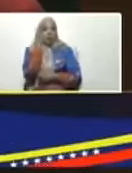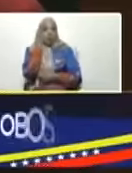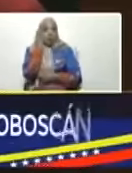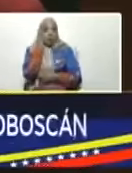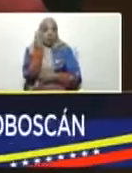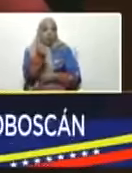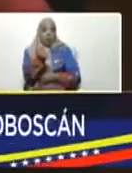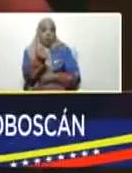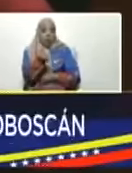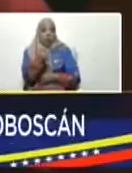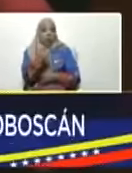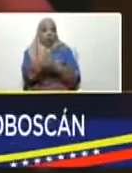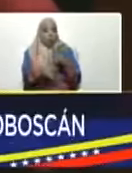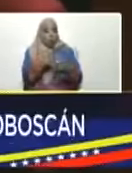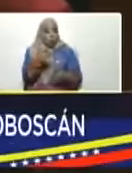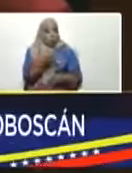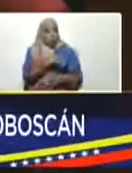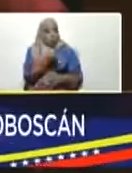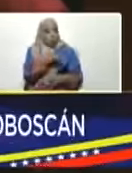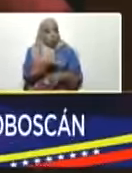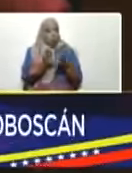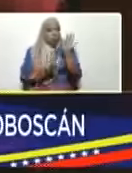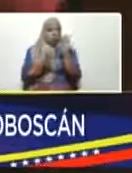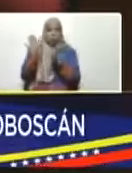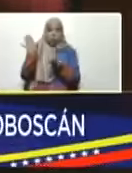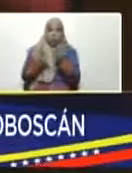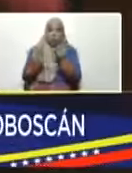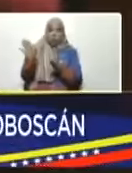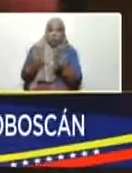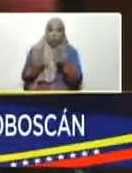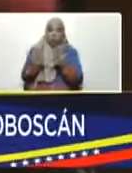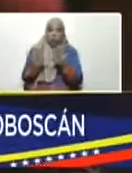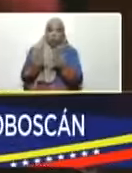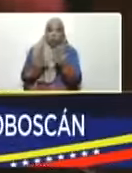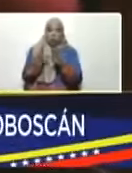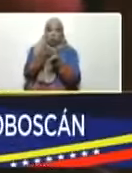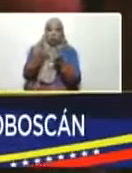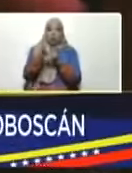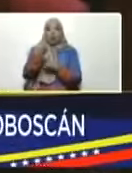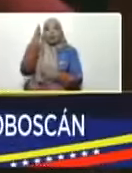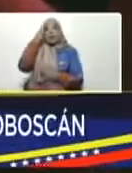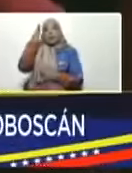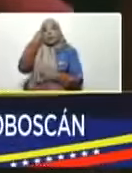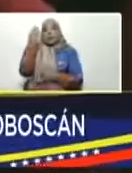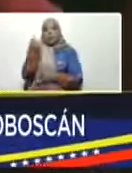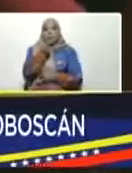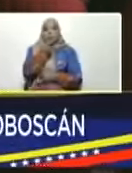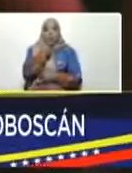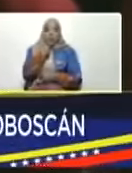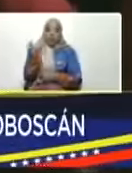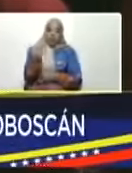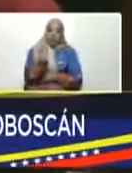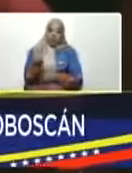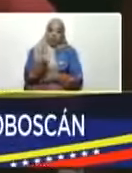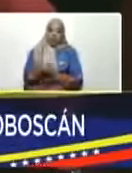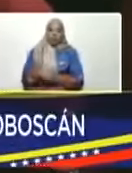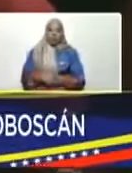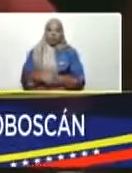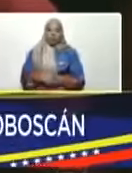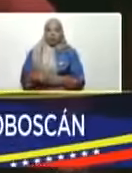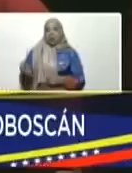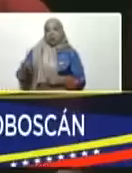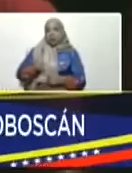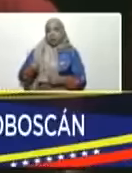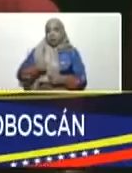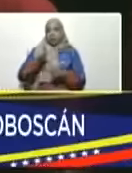económica, social, cultural, turística, para el crecimiento y el embellecimiento de Venezuela, porque el único que garantiza